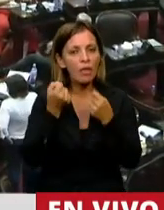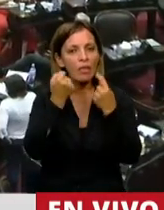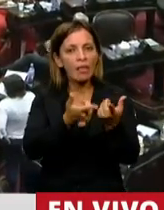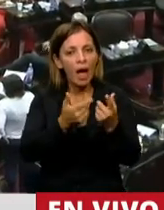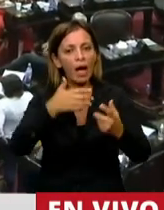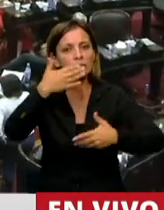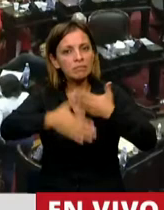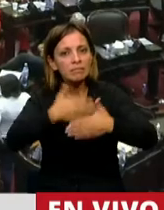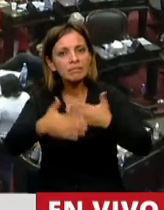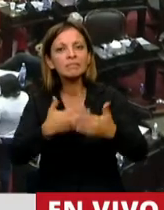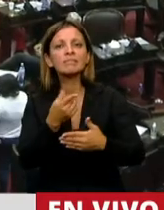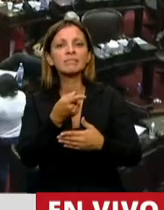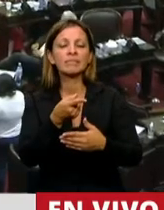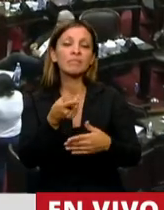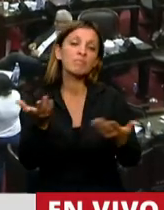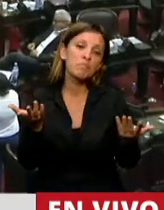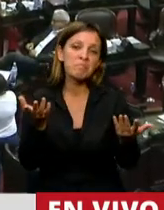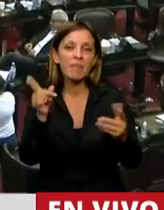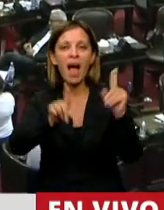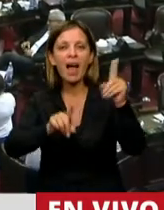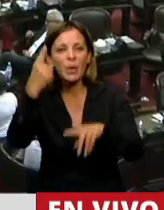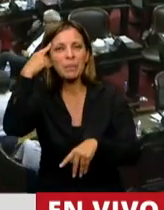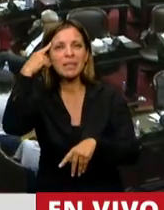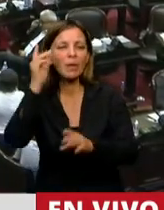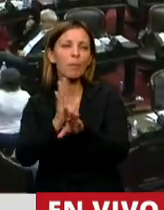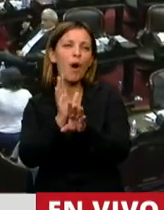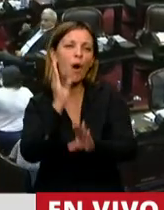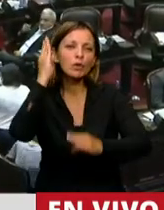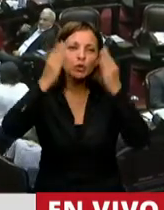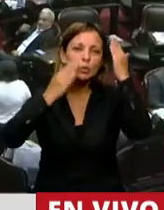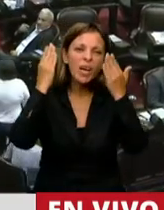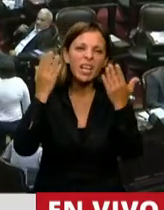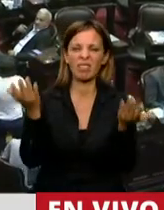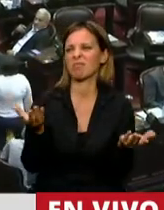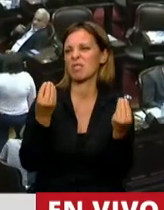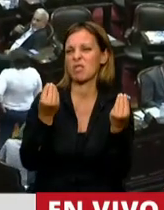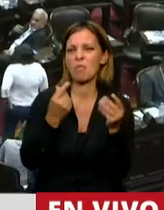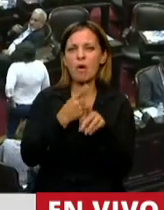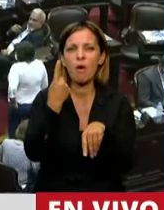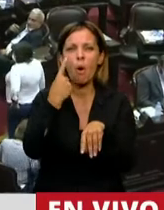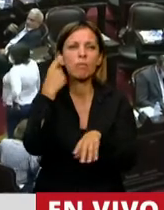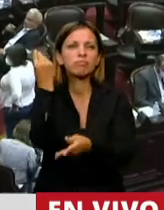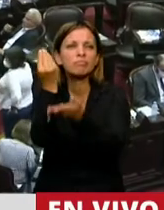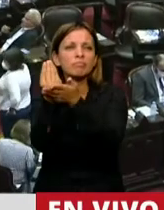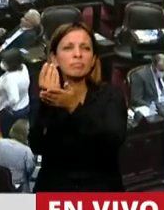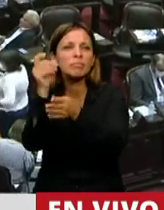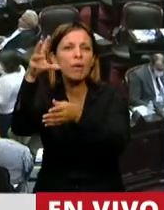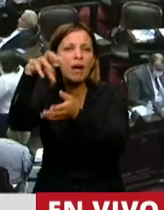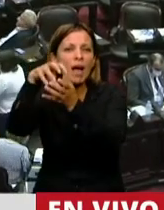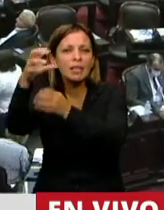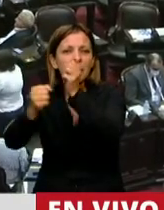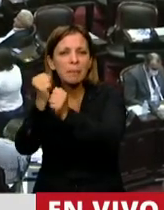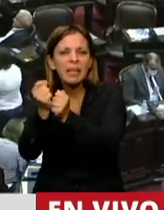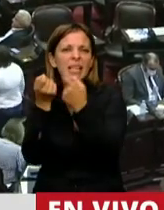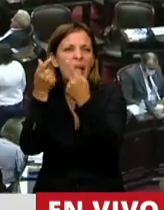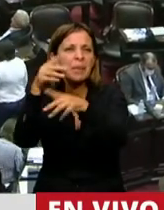adelante por ahí, como muchos piensan, un sueño. ¿Y qué va a ser un Silicon en Misiones? ¿Y qué va a ser? Y va a sumar